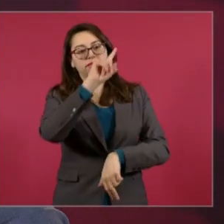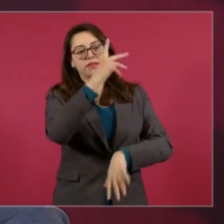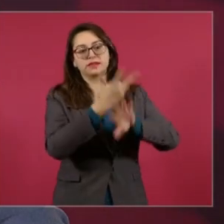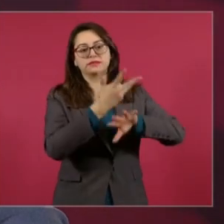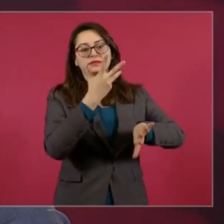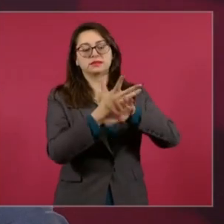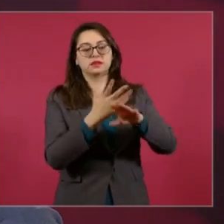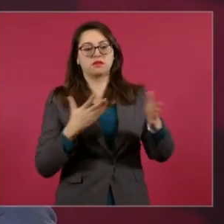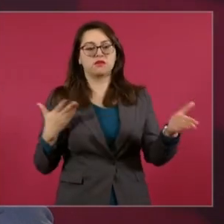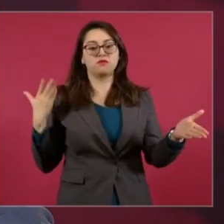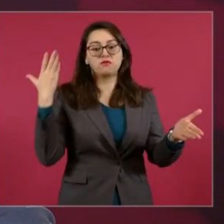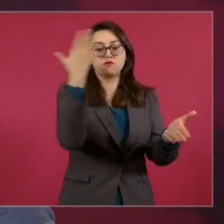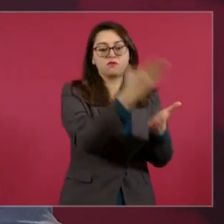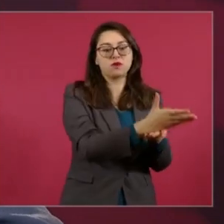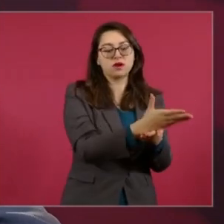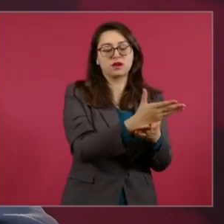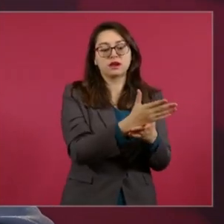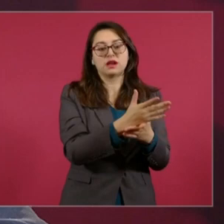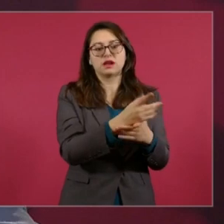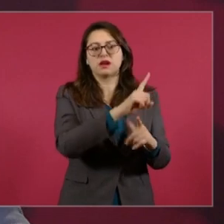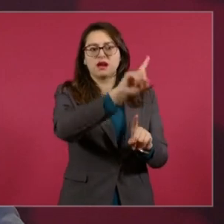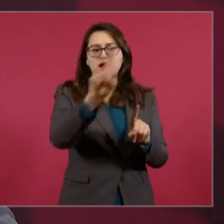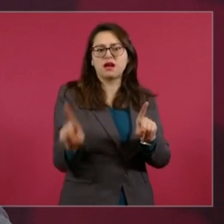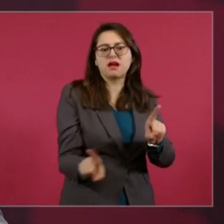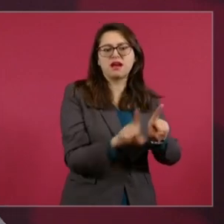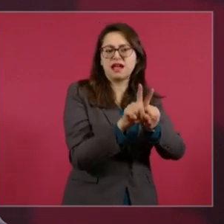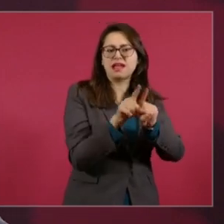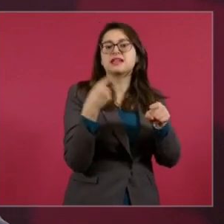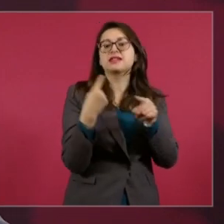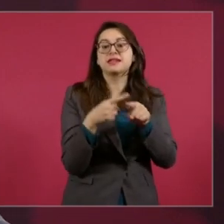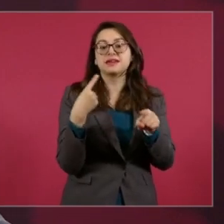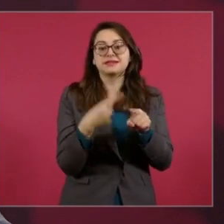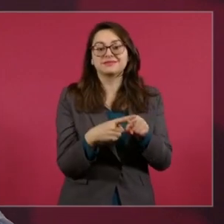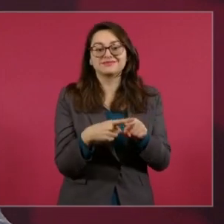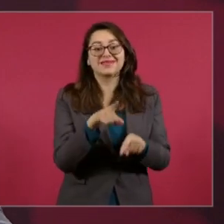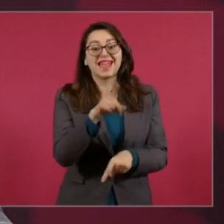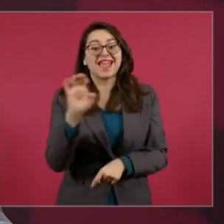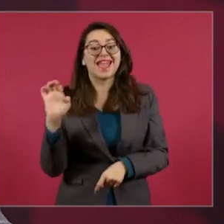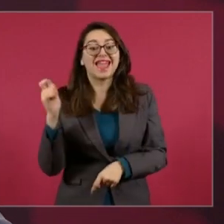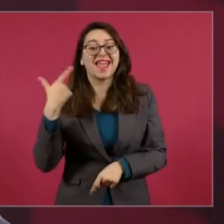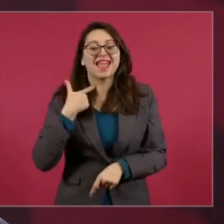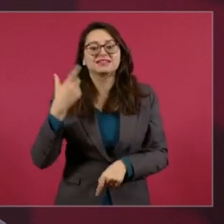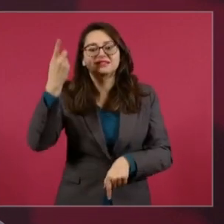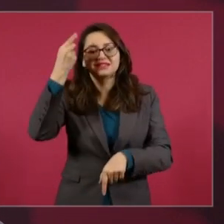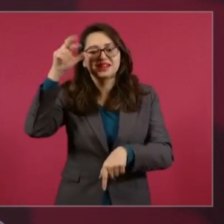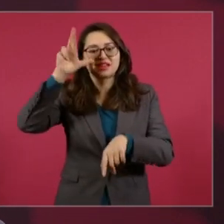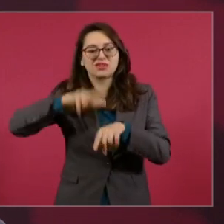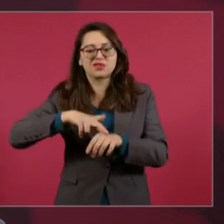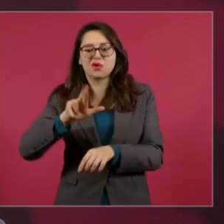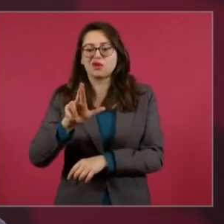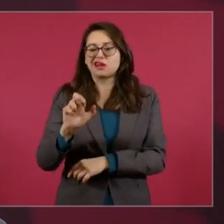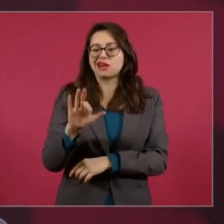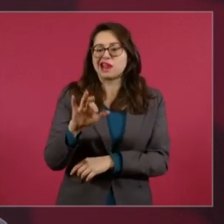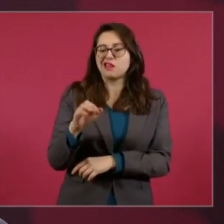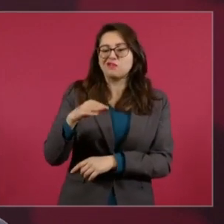fue de asesor el que estaba de director del Reforma.